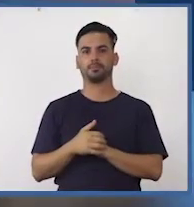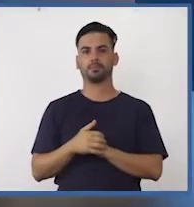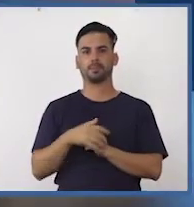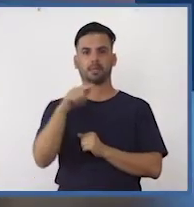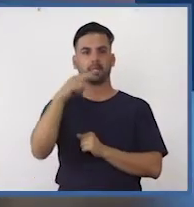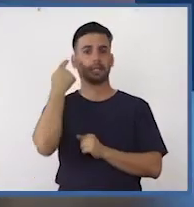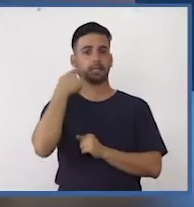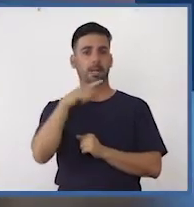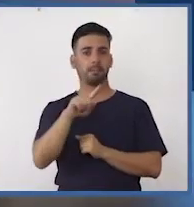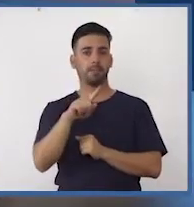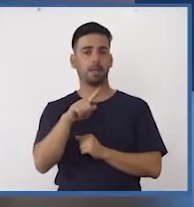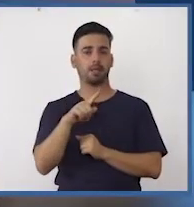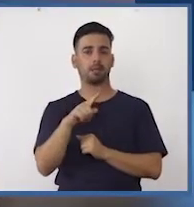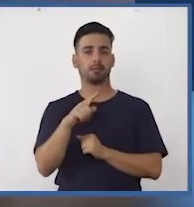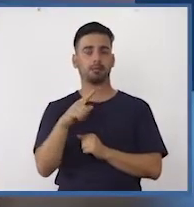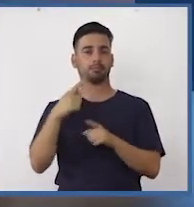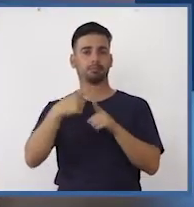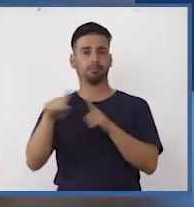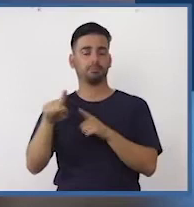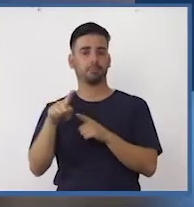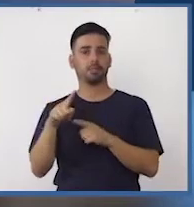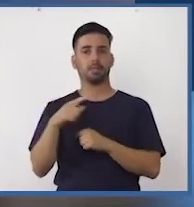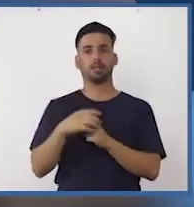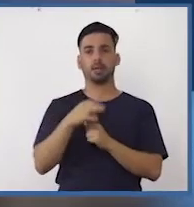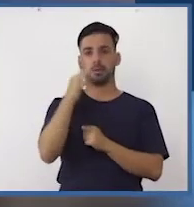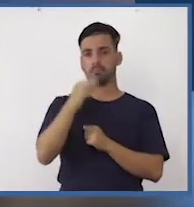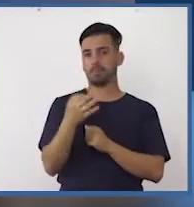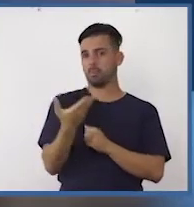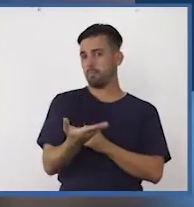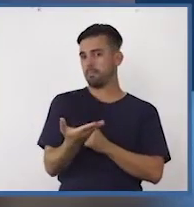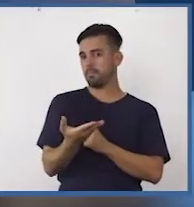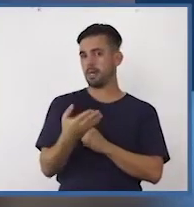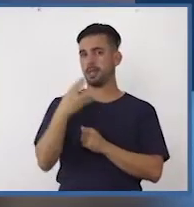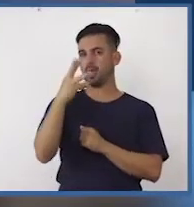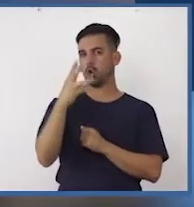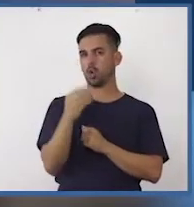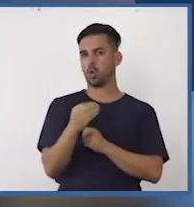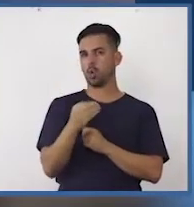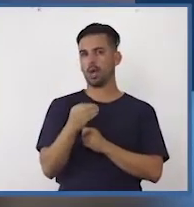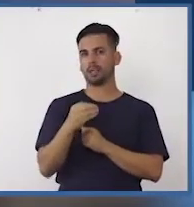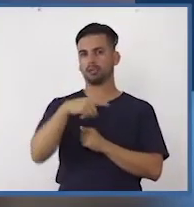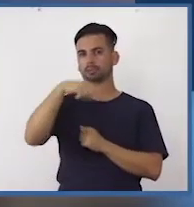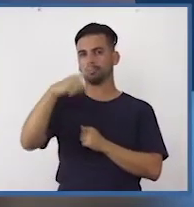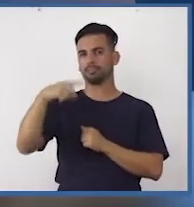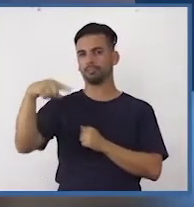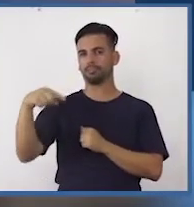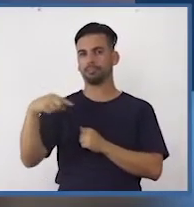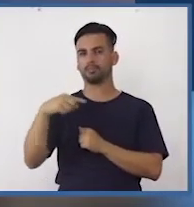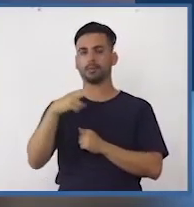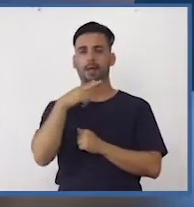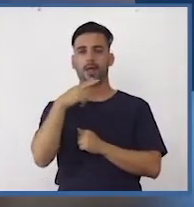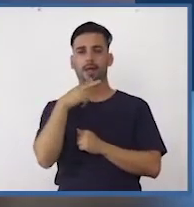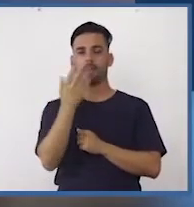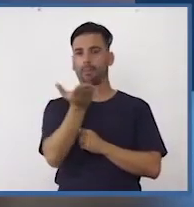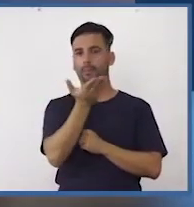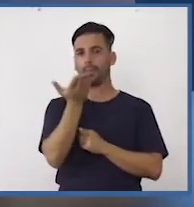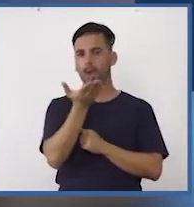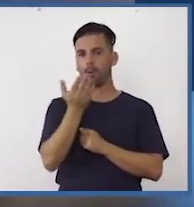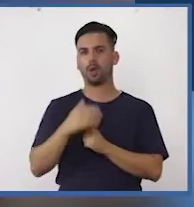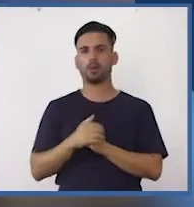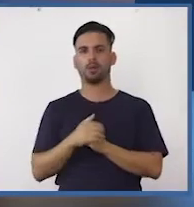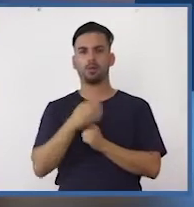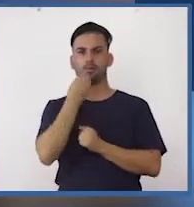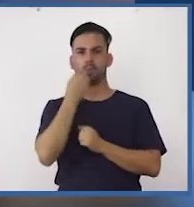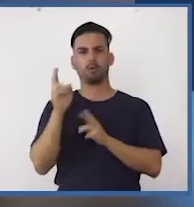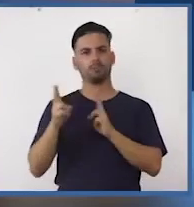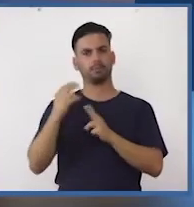tarea. ¿Cuáles son las magnitudes que caracterizan las ondas? Amplitud, periodo, frecuencia, velocidad de la onda y longitud de la